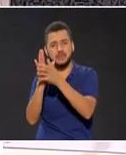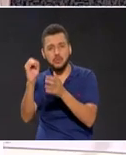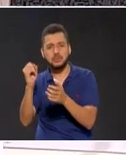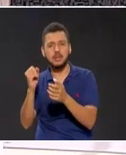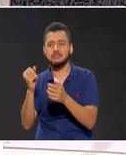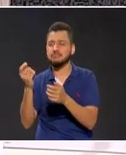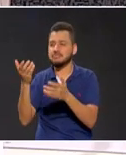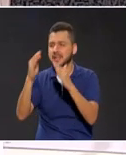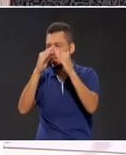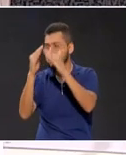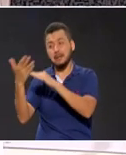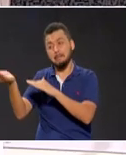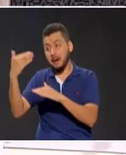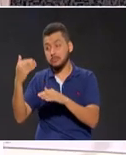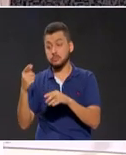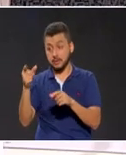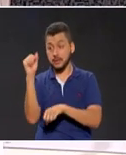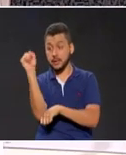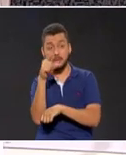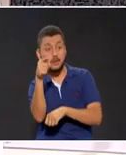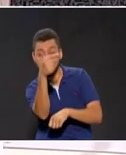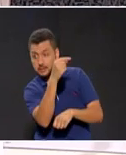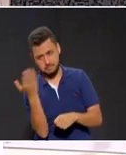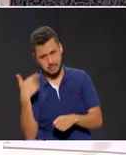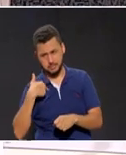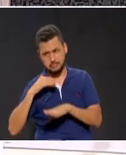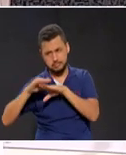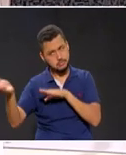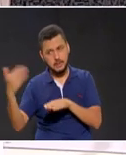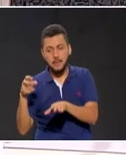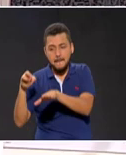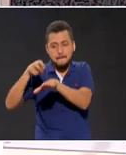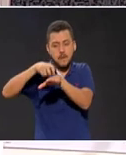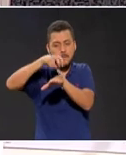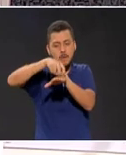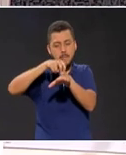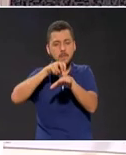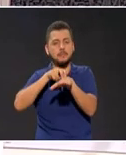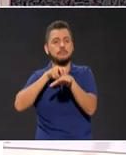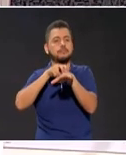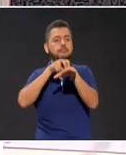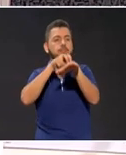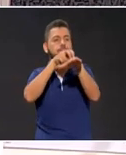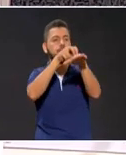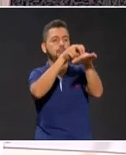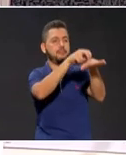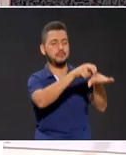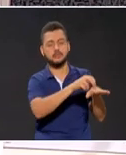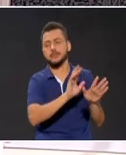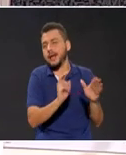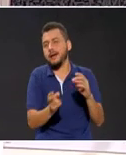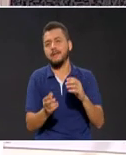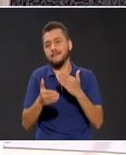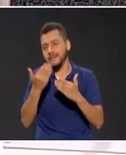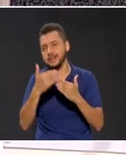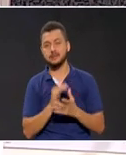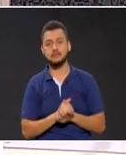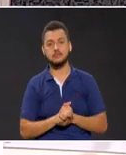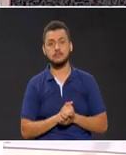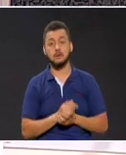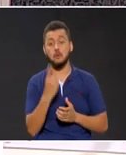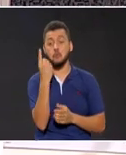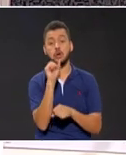600 metros, compartan el carro, sacamos carros particulares, y con esa apuesta, horario compartido, donde nos sentemos los sectores a definir la ciudad, la